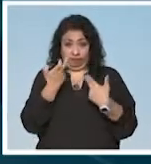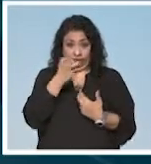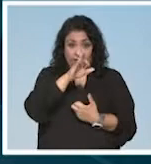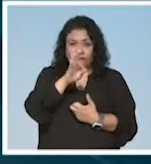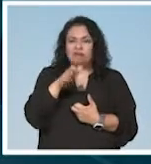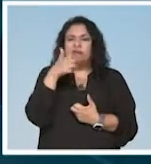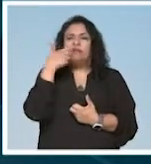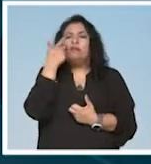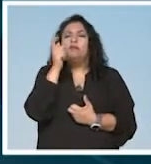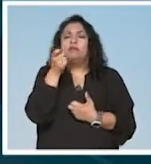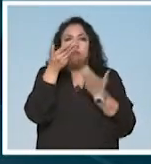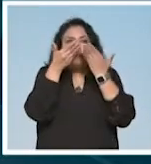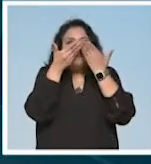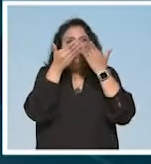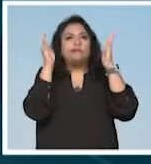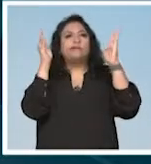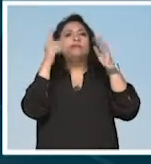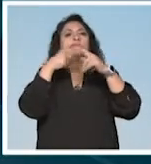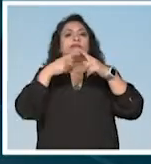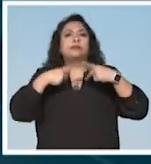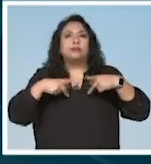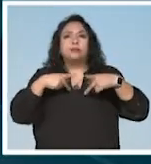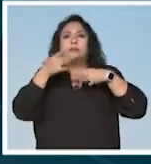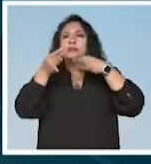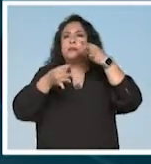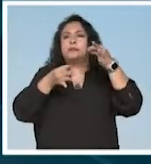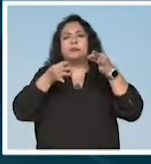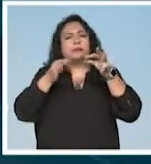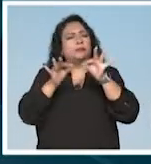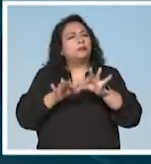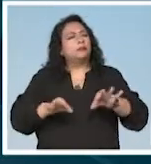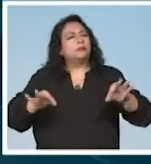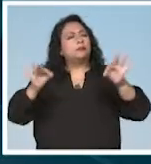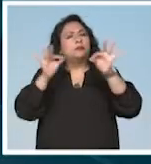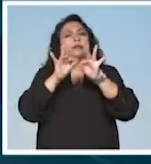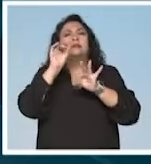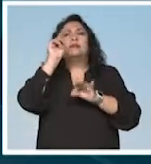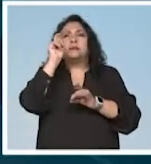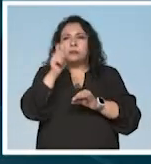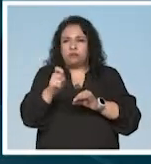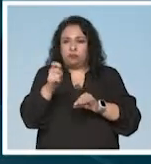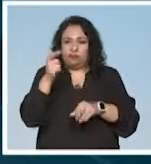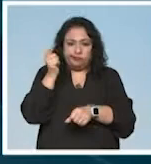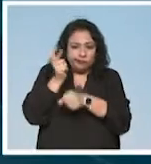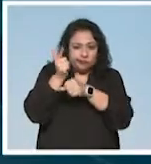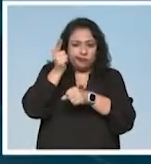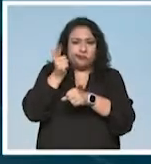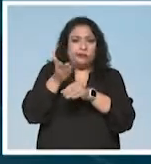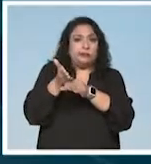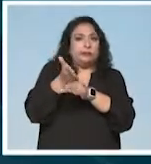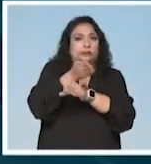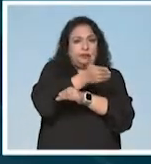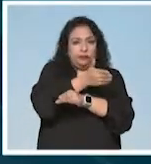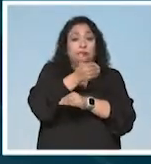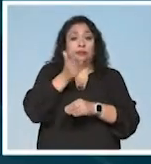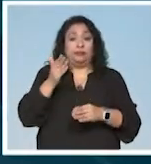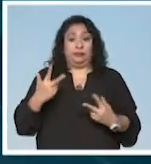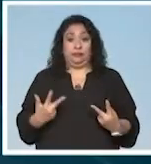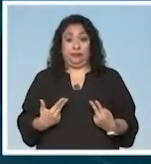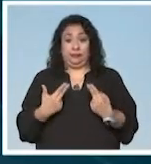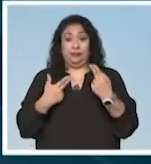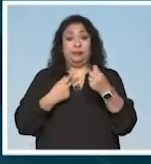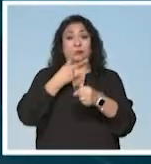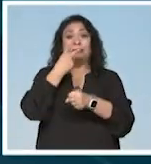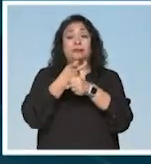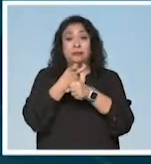lo que busca es sensibilizar a la población con un mensaje que es clave la importancia de la detección precoz el cáncer es